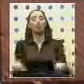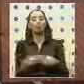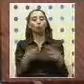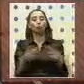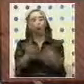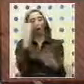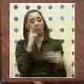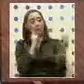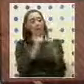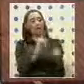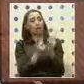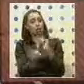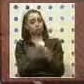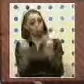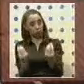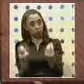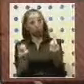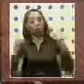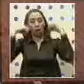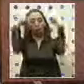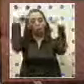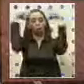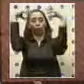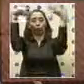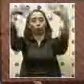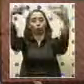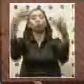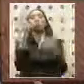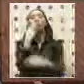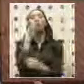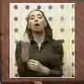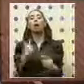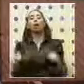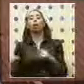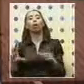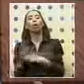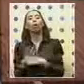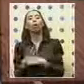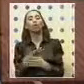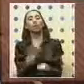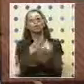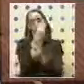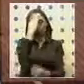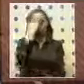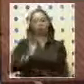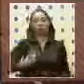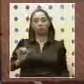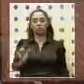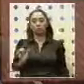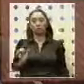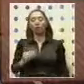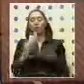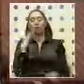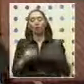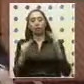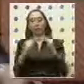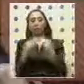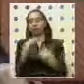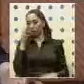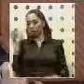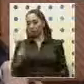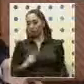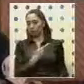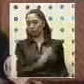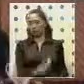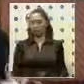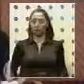peligrosos, el refuerzo de la iluminación y una mejor coordinación con las policías y también los tribunales. He dicho, señor